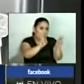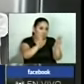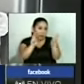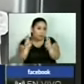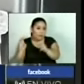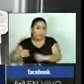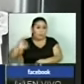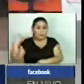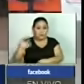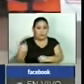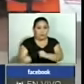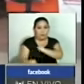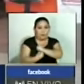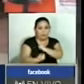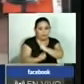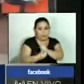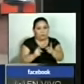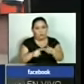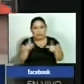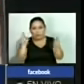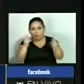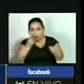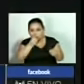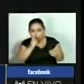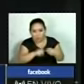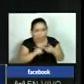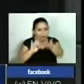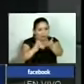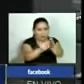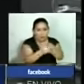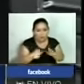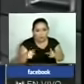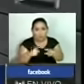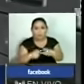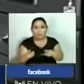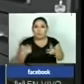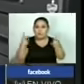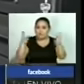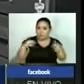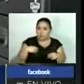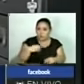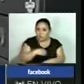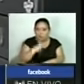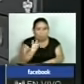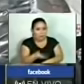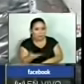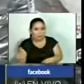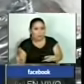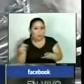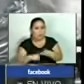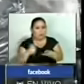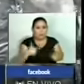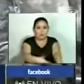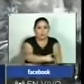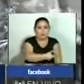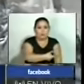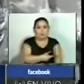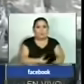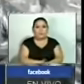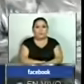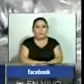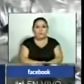es necesario ese apoyo, como alimentación para las comunidades, equipo médico y otros insumos para hospitales.